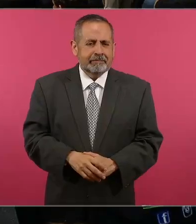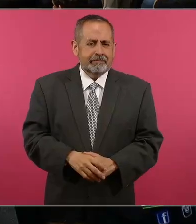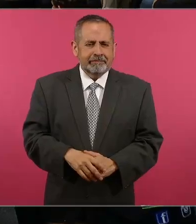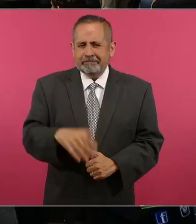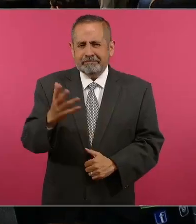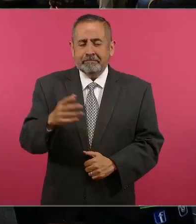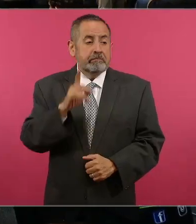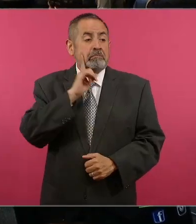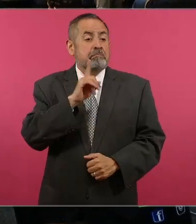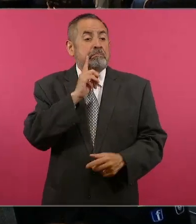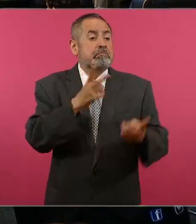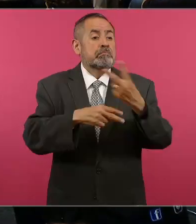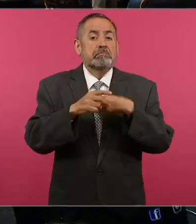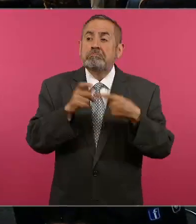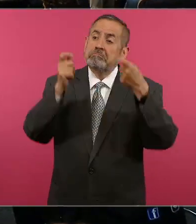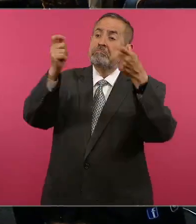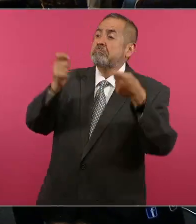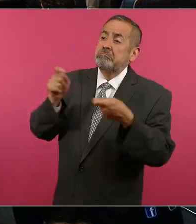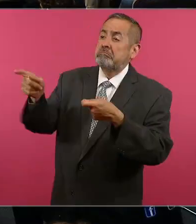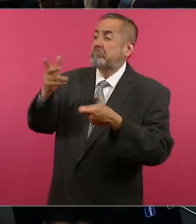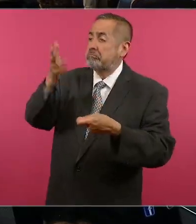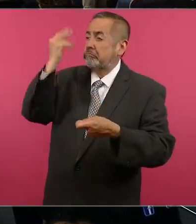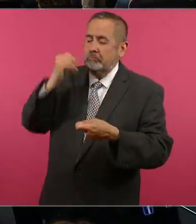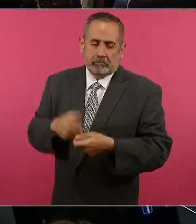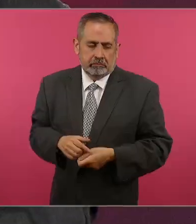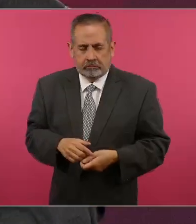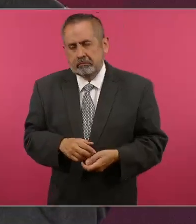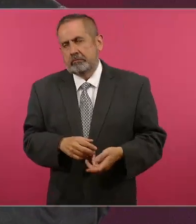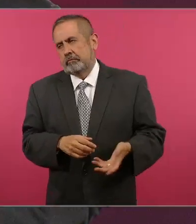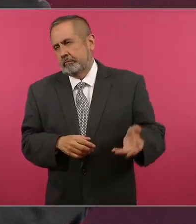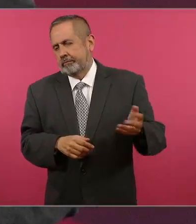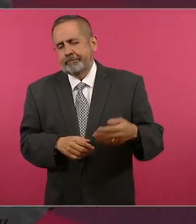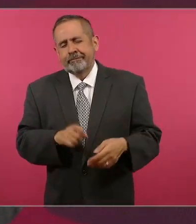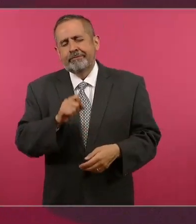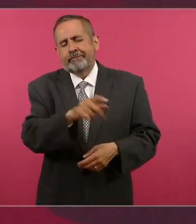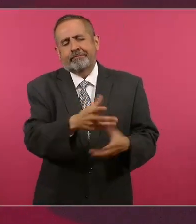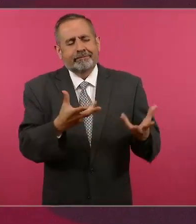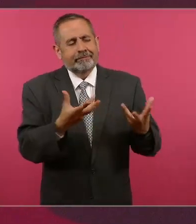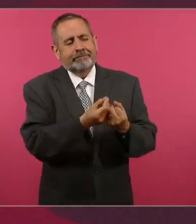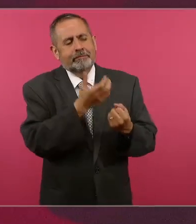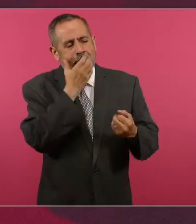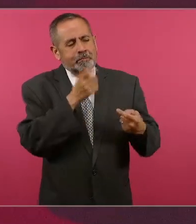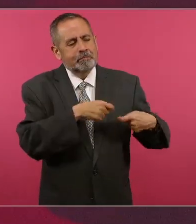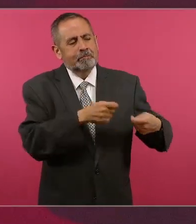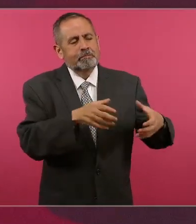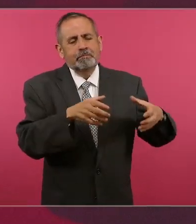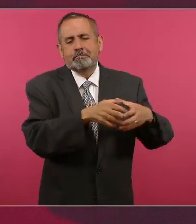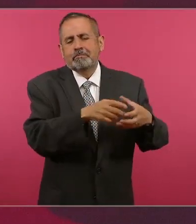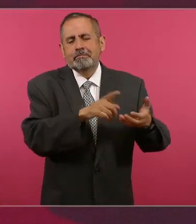Entonces viene aquí la señora, ¿no? Desde luego del bloque conservador.